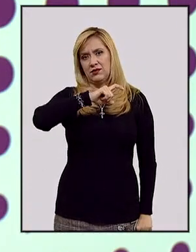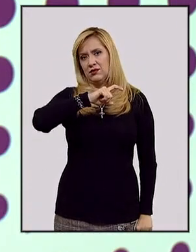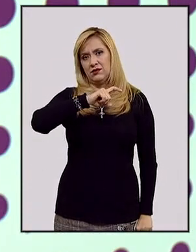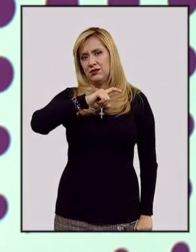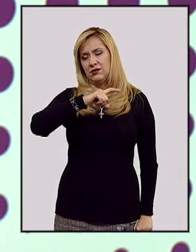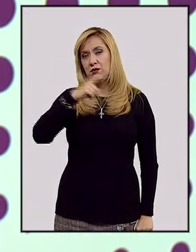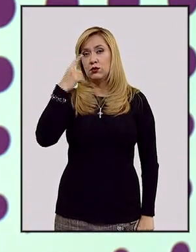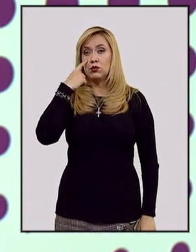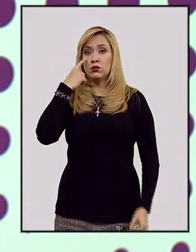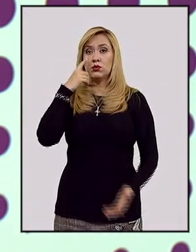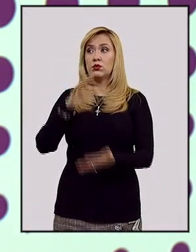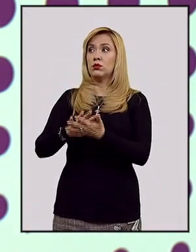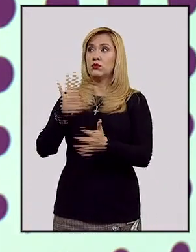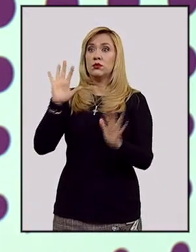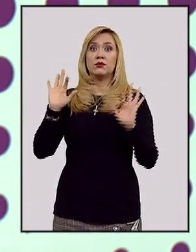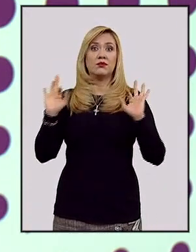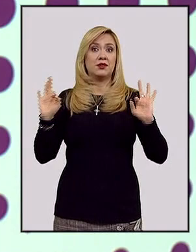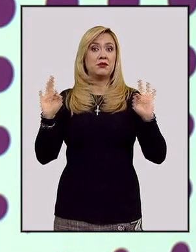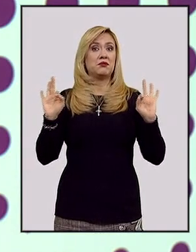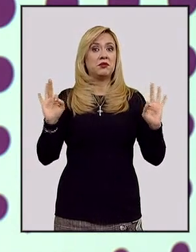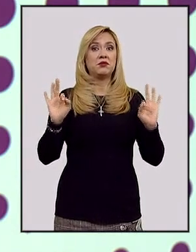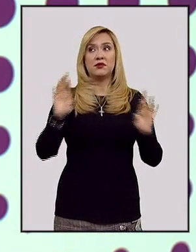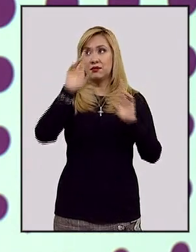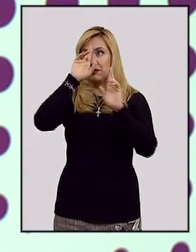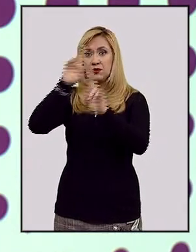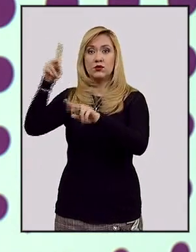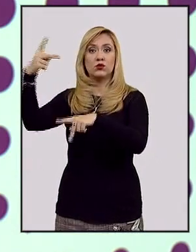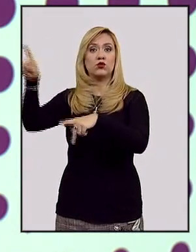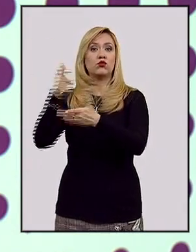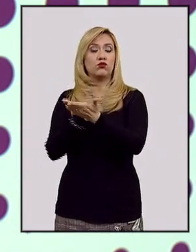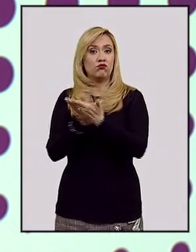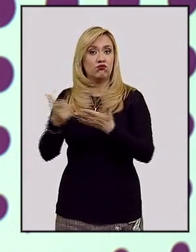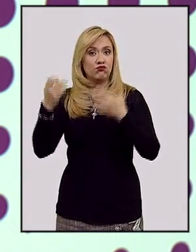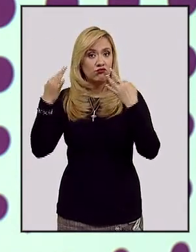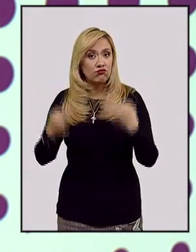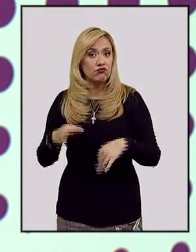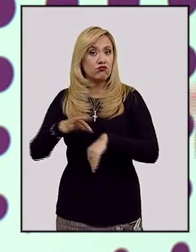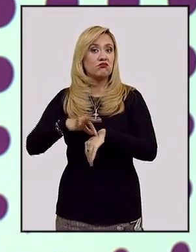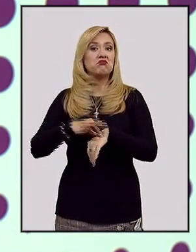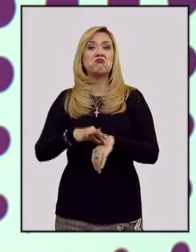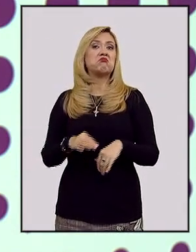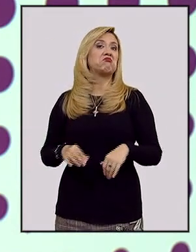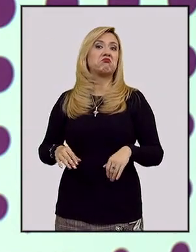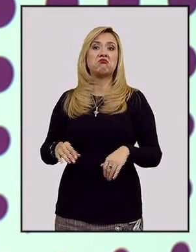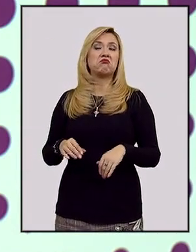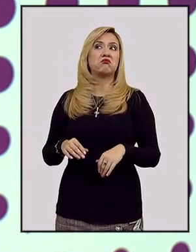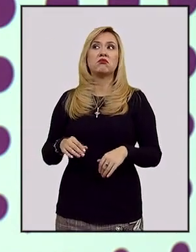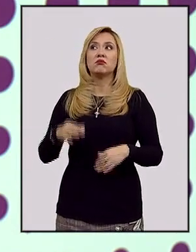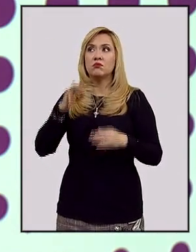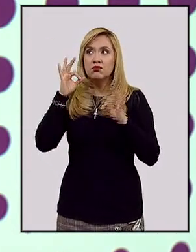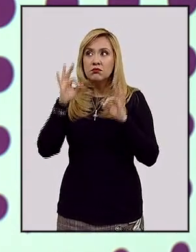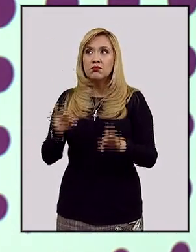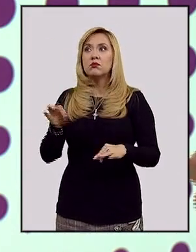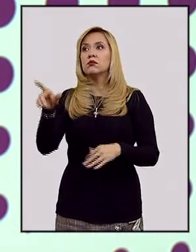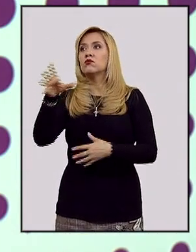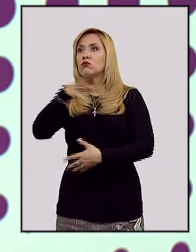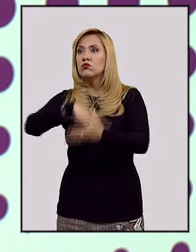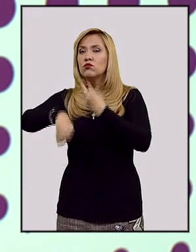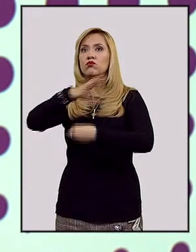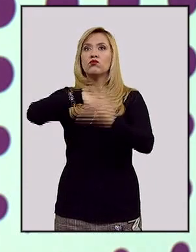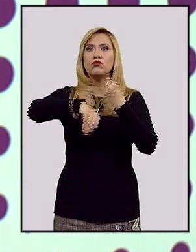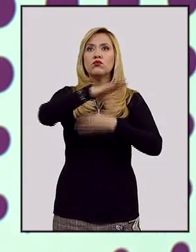siempre están garantizados sus derechos laborales, no siempre tienen los recursos de tanto